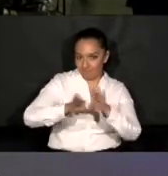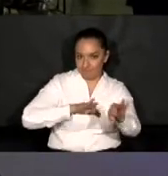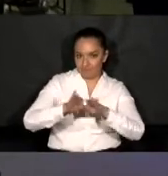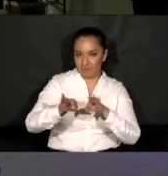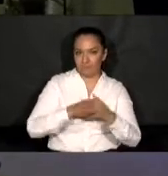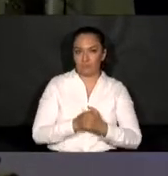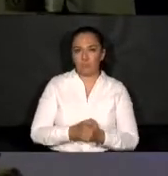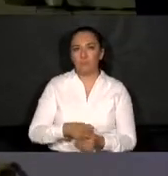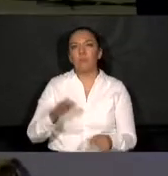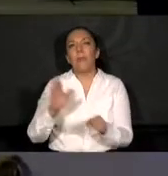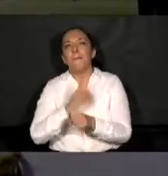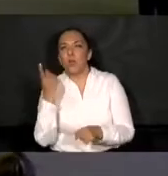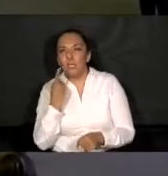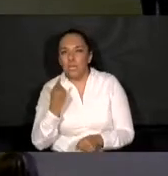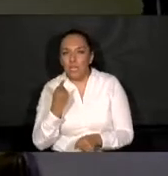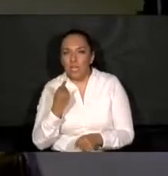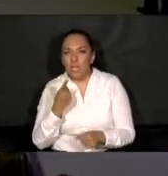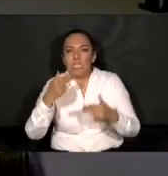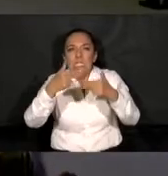Porque